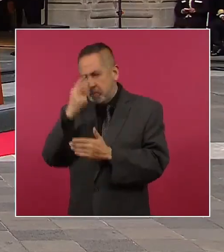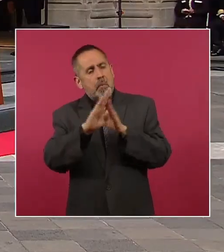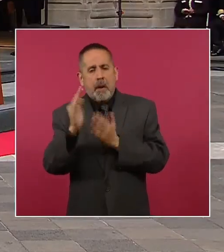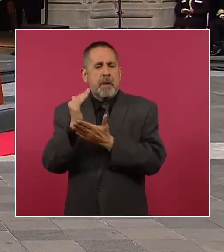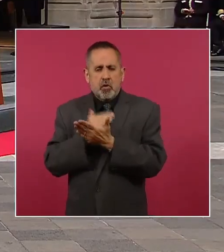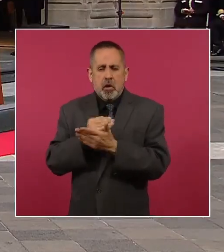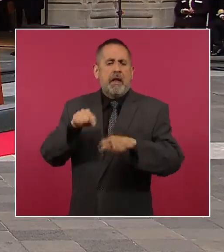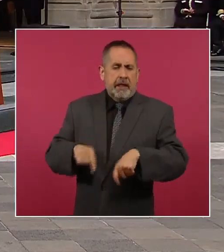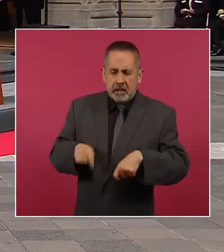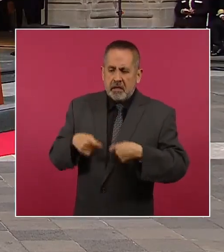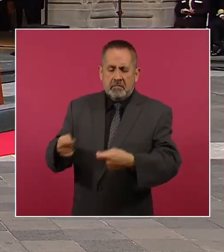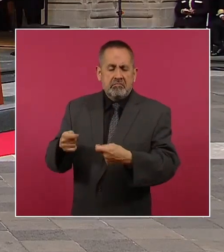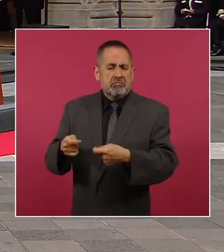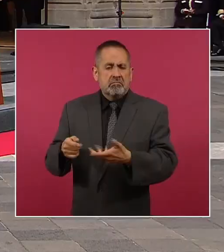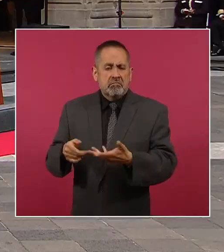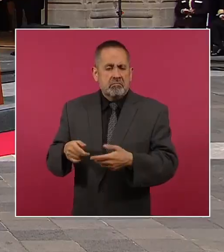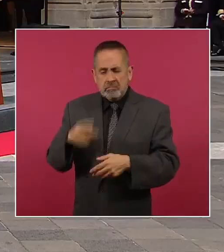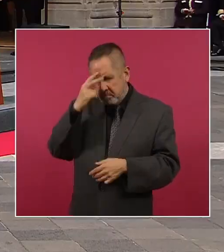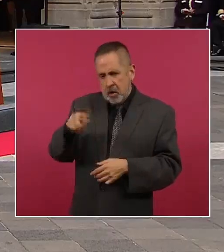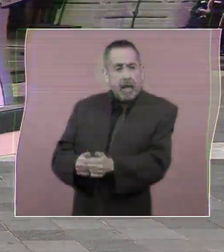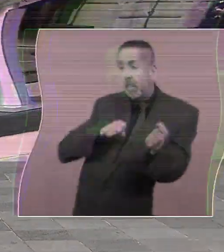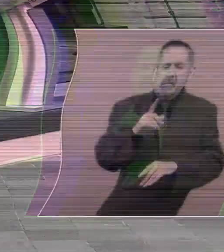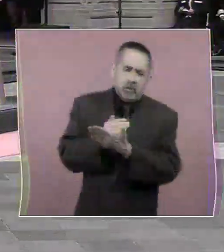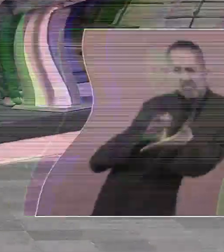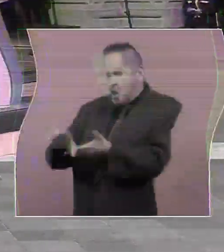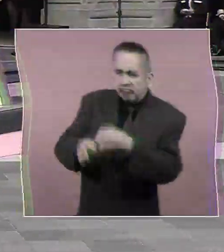Ya son menos los que abandonan nuestro país.